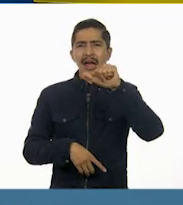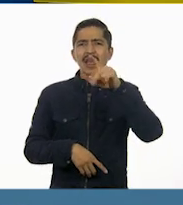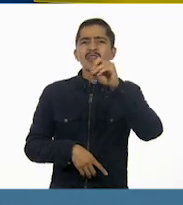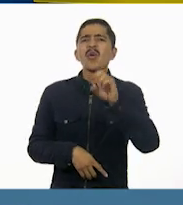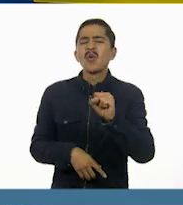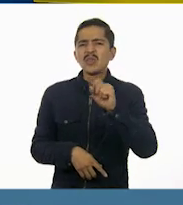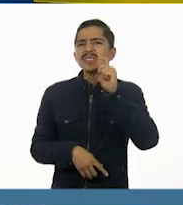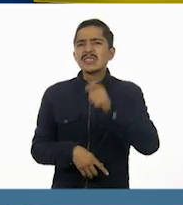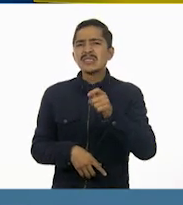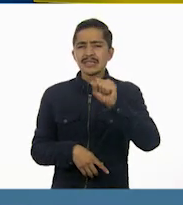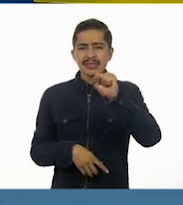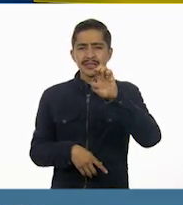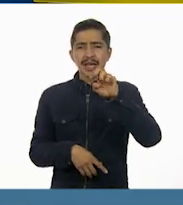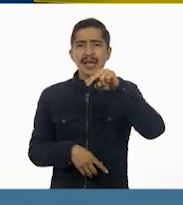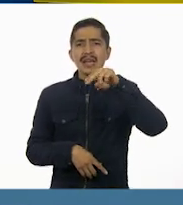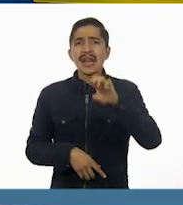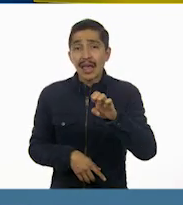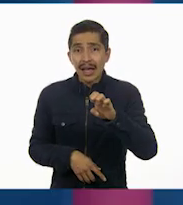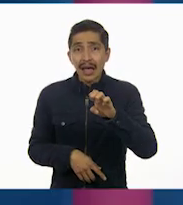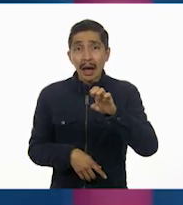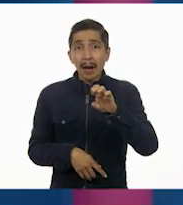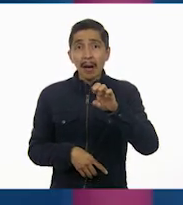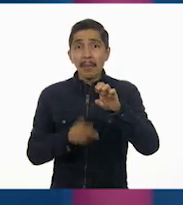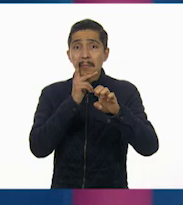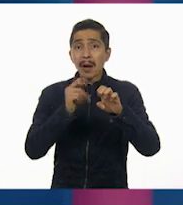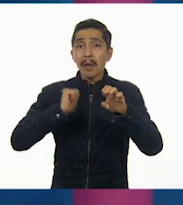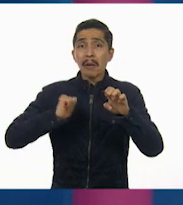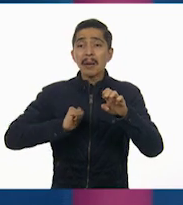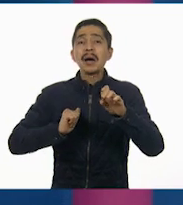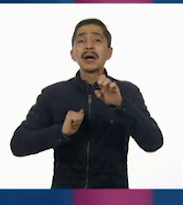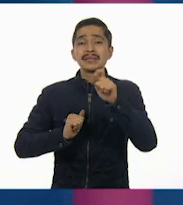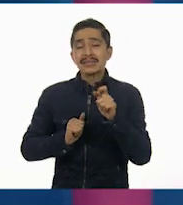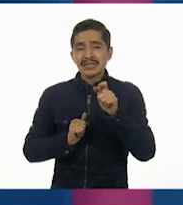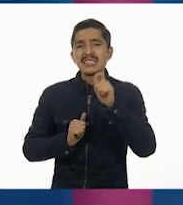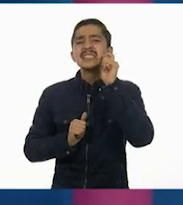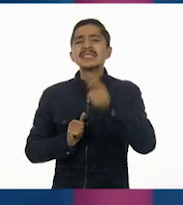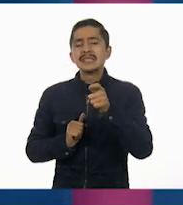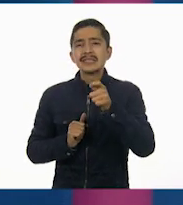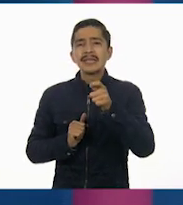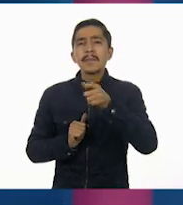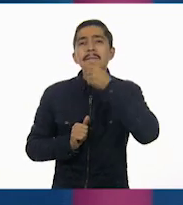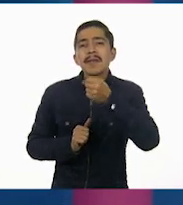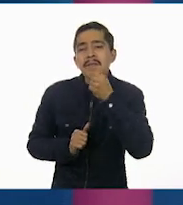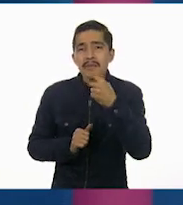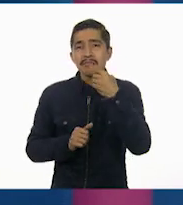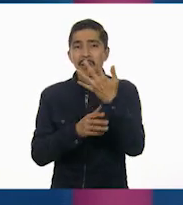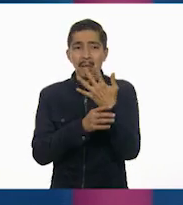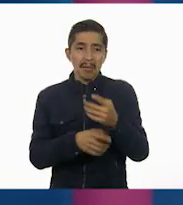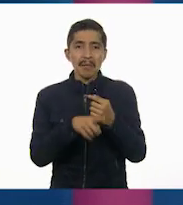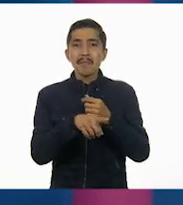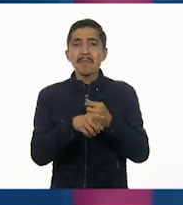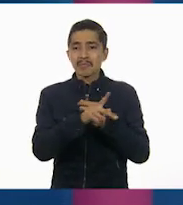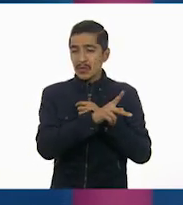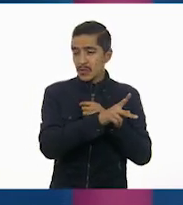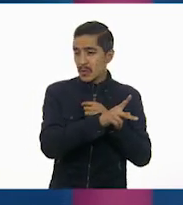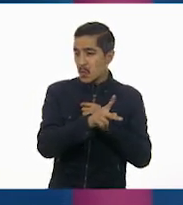que significa senectud o viejo? Ah, claro, porque los jefes de los clanes eran viejos en su